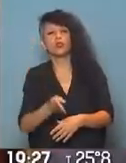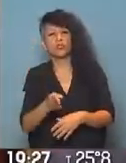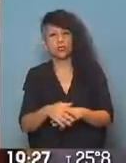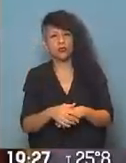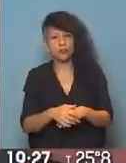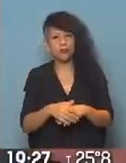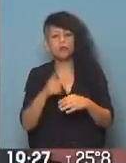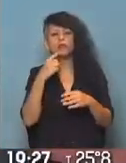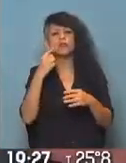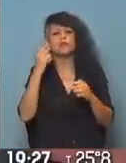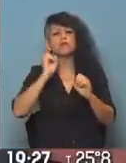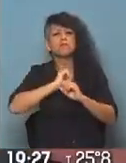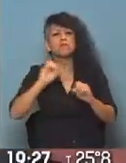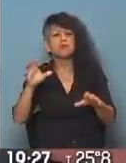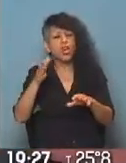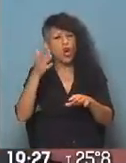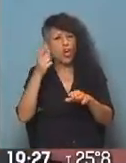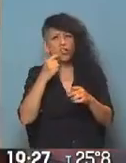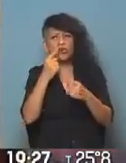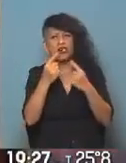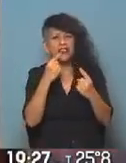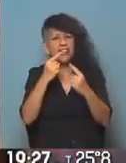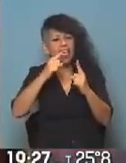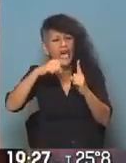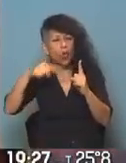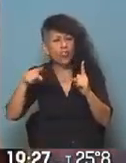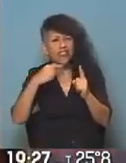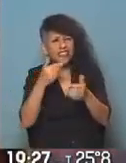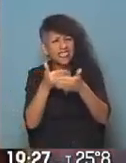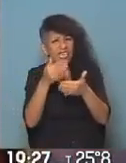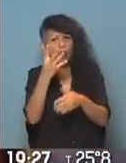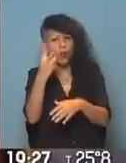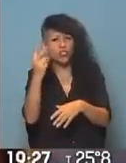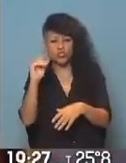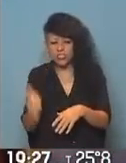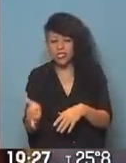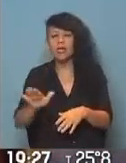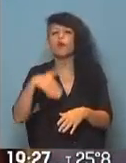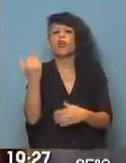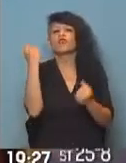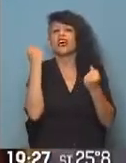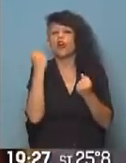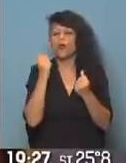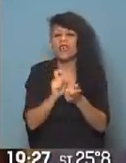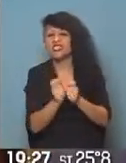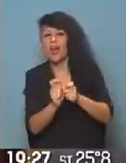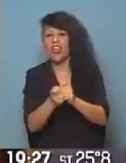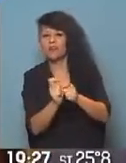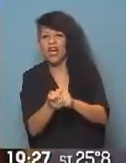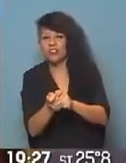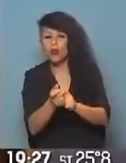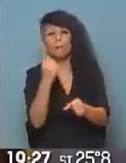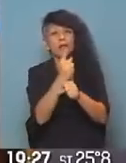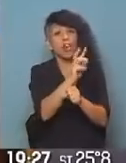que habían brindado cerca de 42 claro porque la economía después se adapta y está en los efectos de segunda ronda se acomoda el dólar